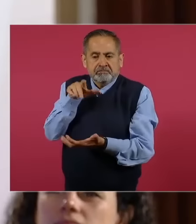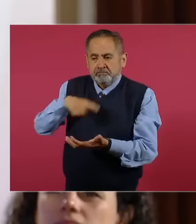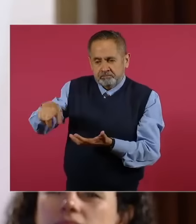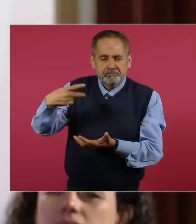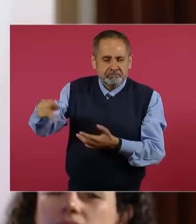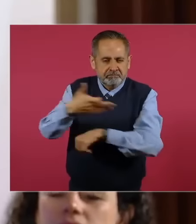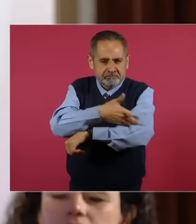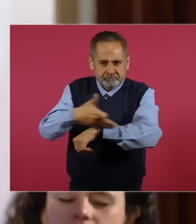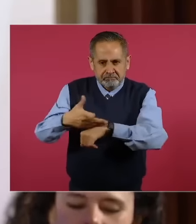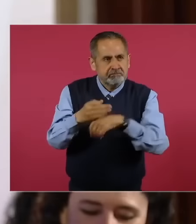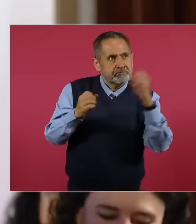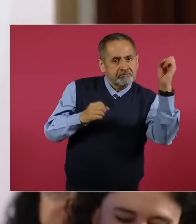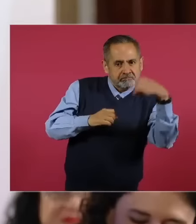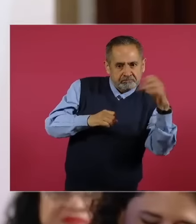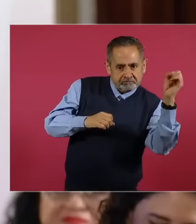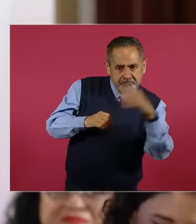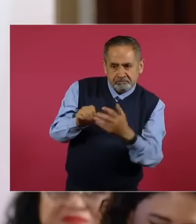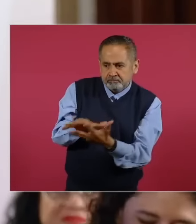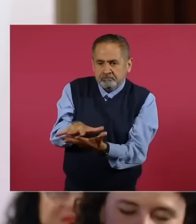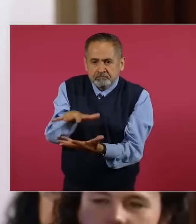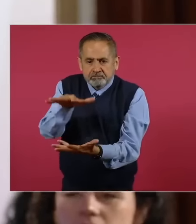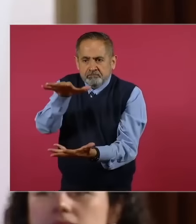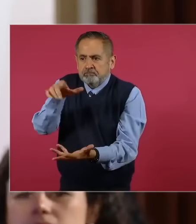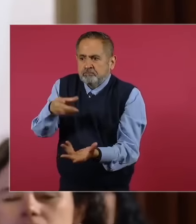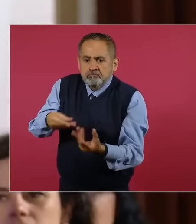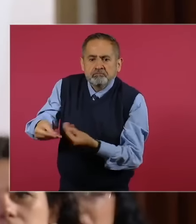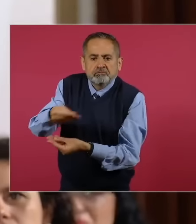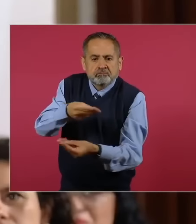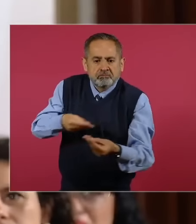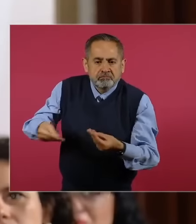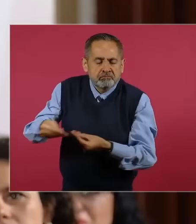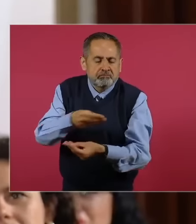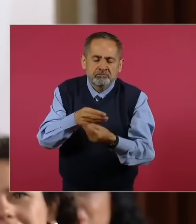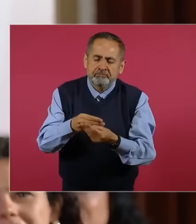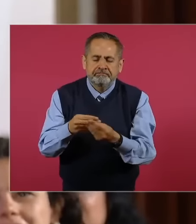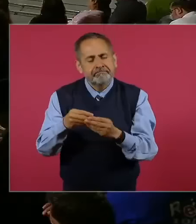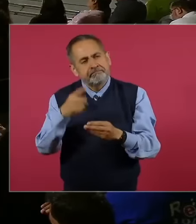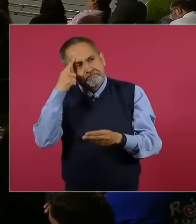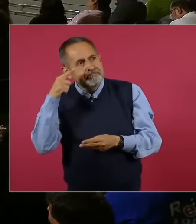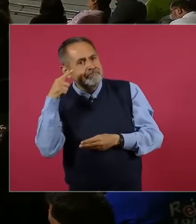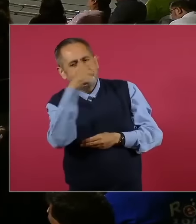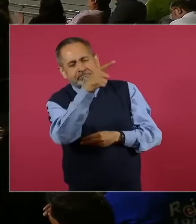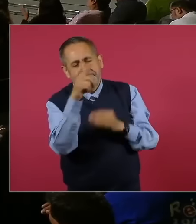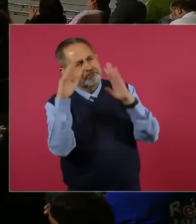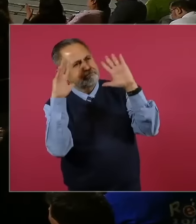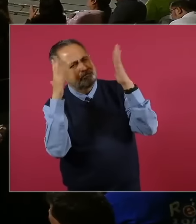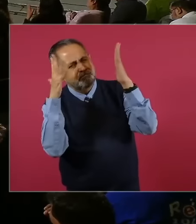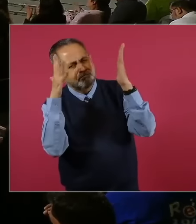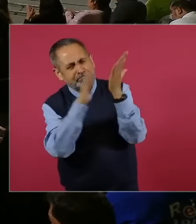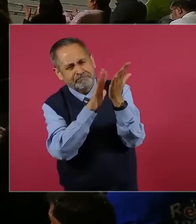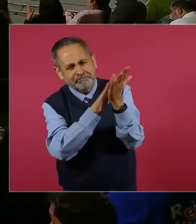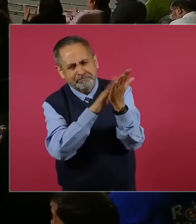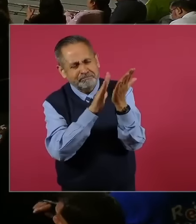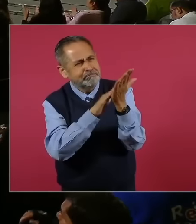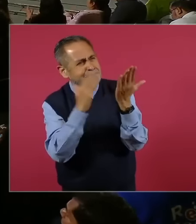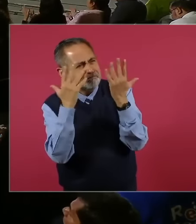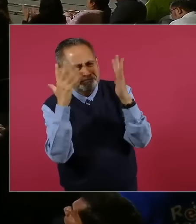que tiene nuestro país. Un aplauso para los migrantes.